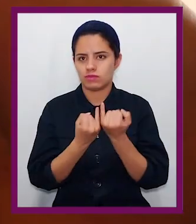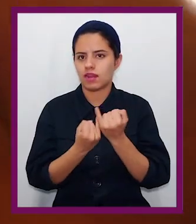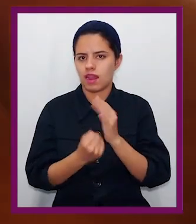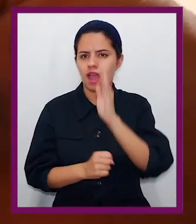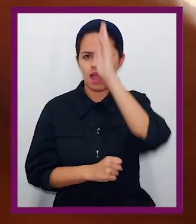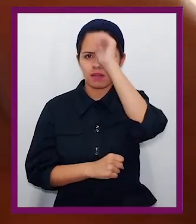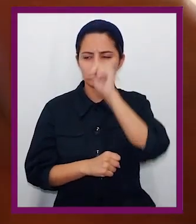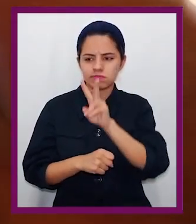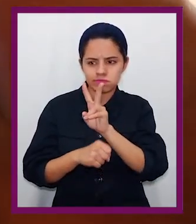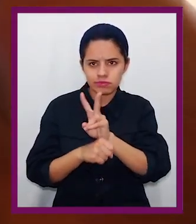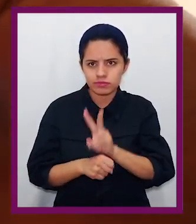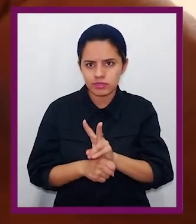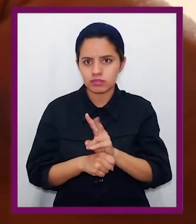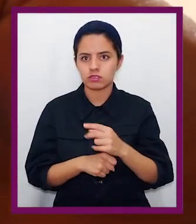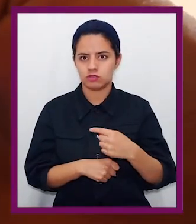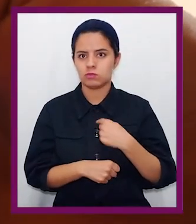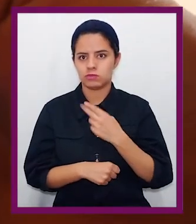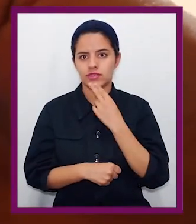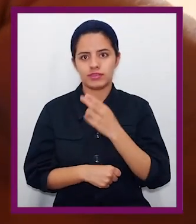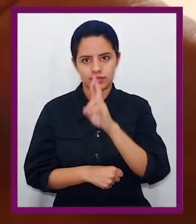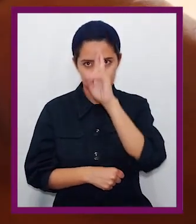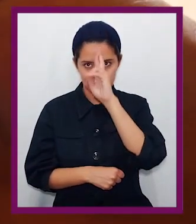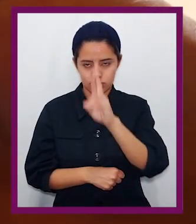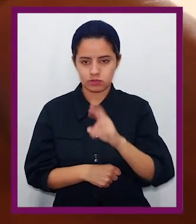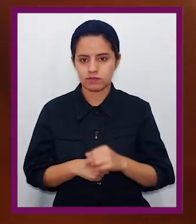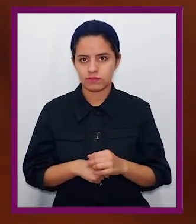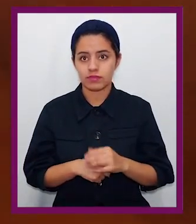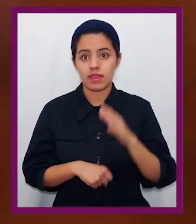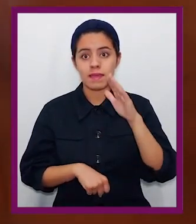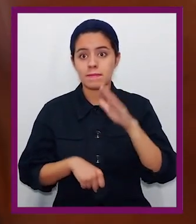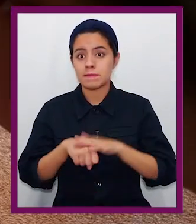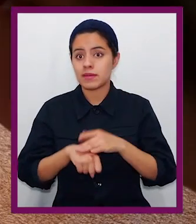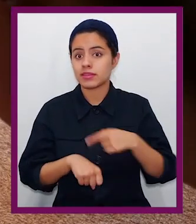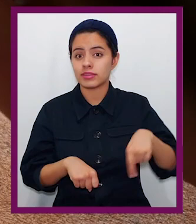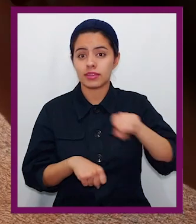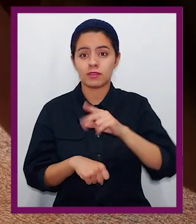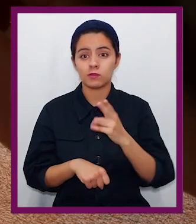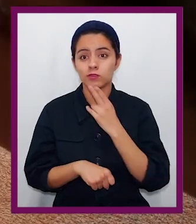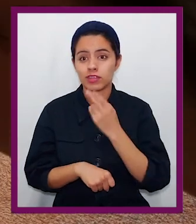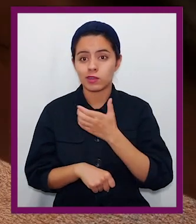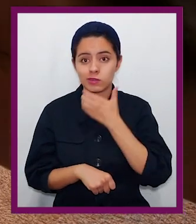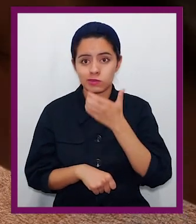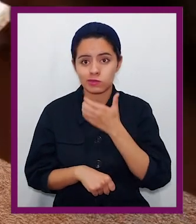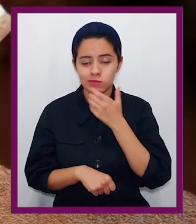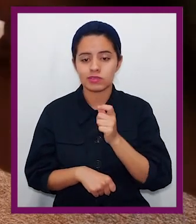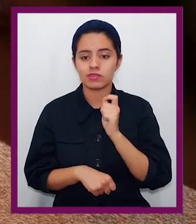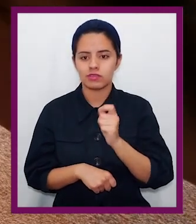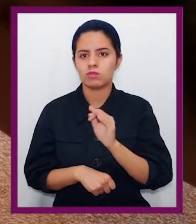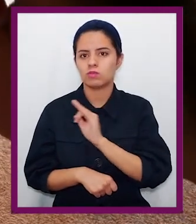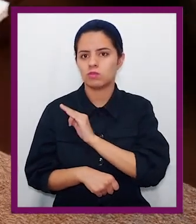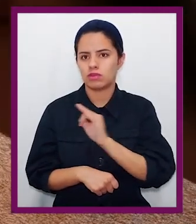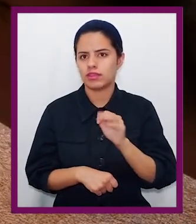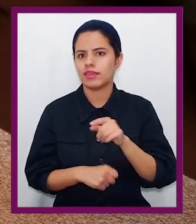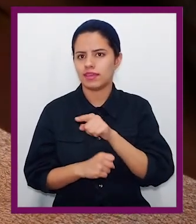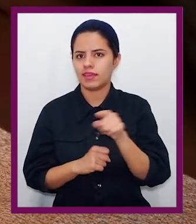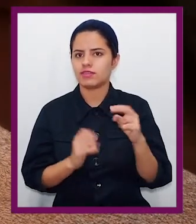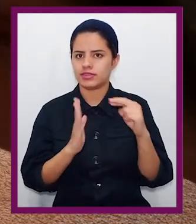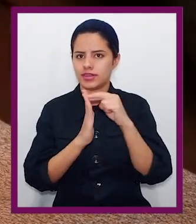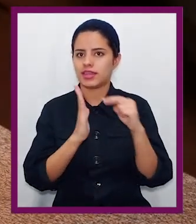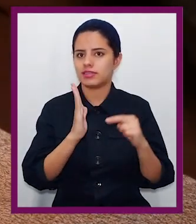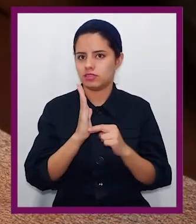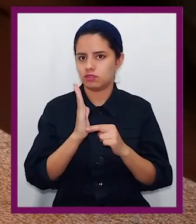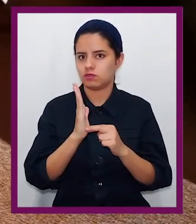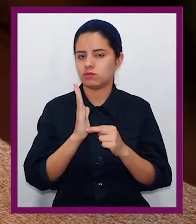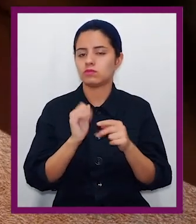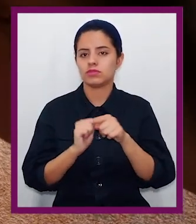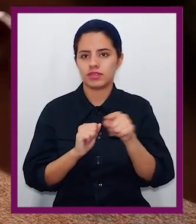regulábamos el contenido que compartíamos. Las redes sociales más populares tienen condiciones de servicio que controlan el tipo de contenido que